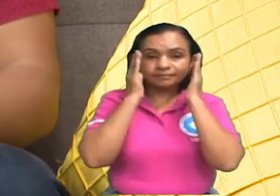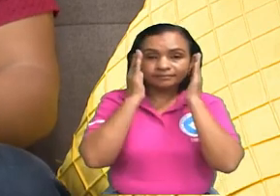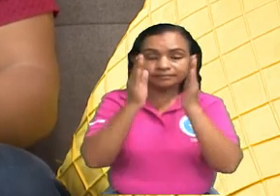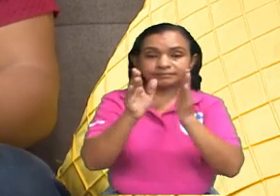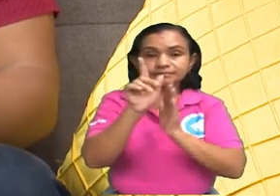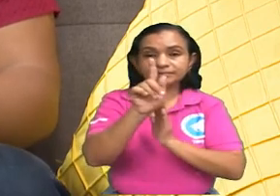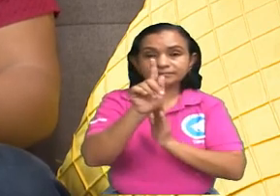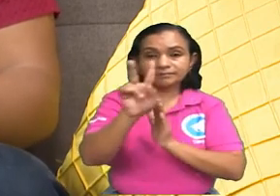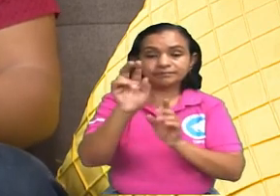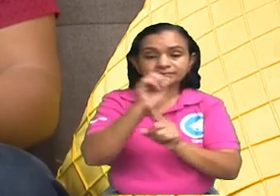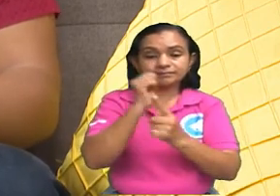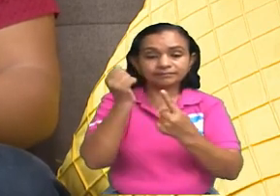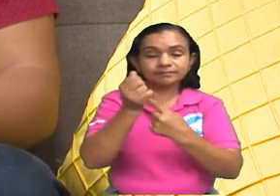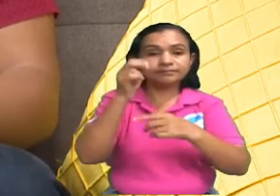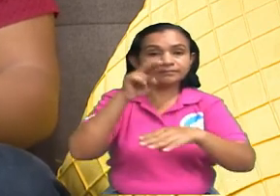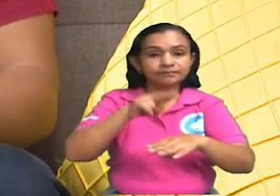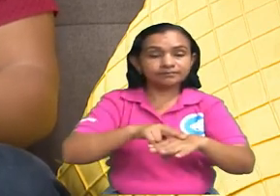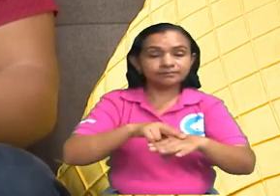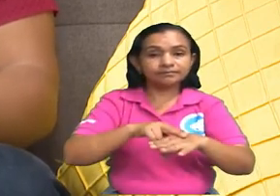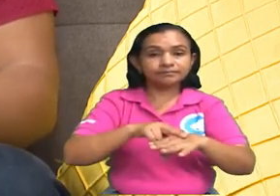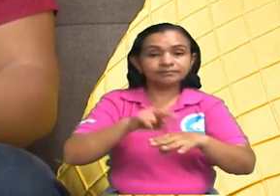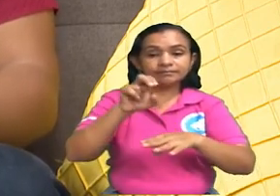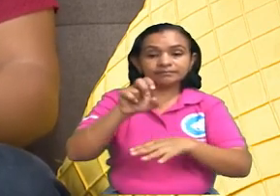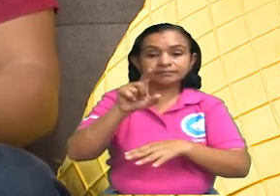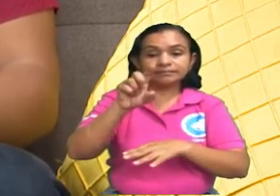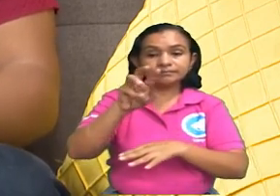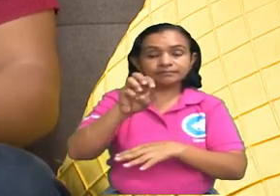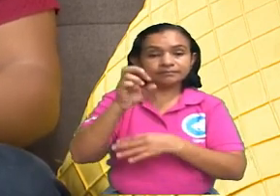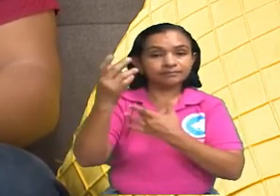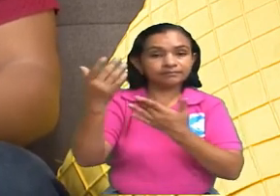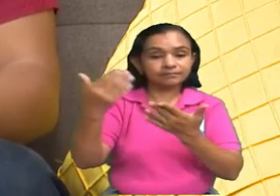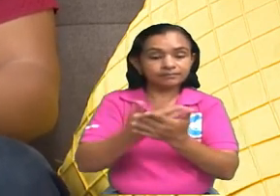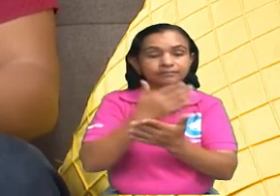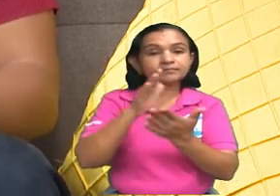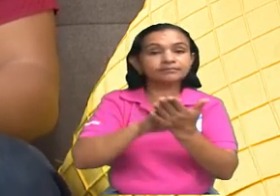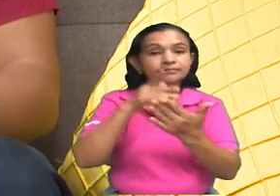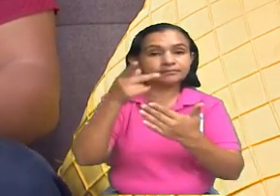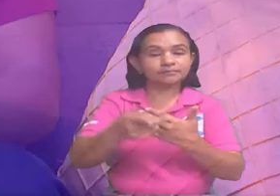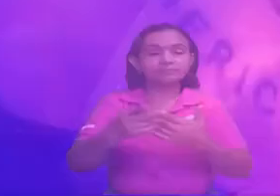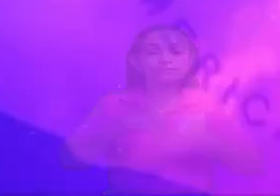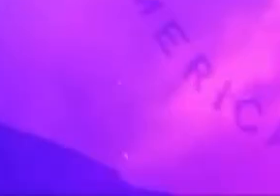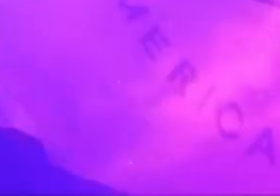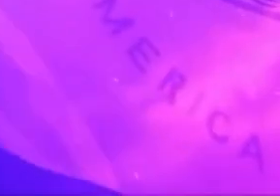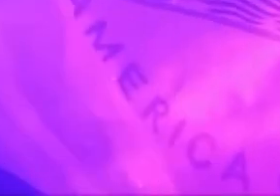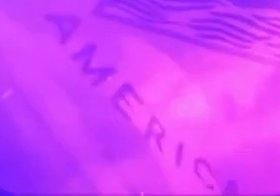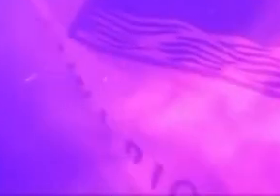del canal parlamentario, el canal de la Asamblea Nacional. Estuvo con ustedes Elmer Marcia y les esperamos en una nueva edición